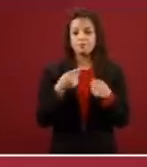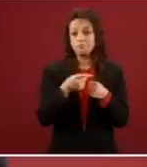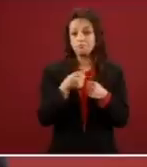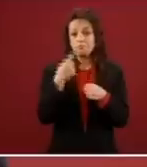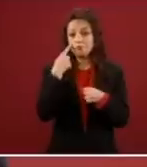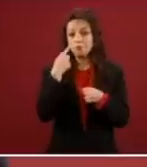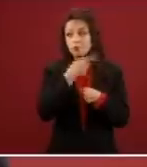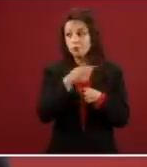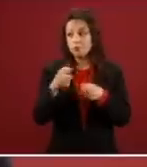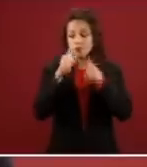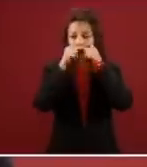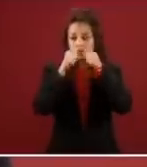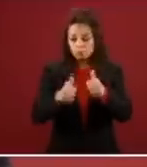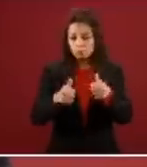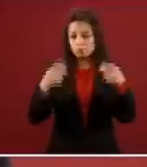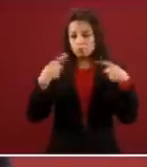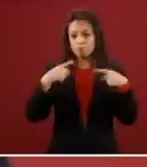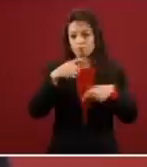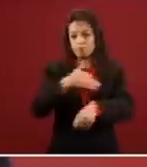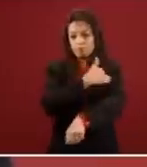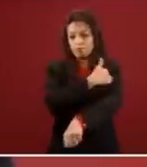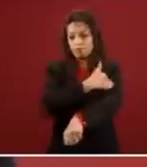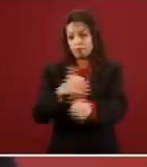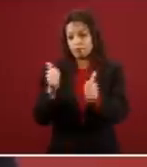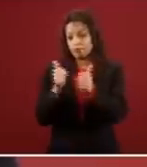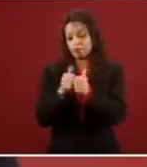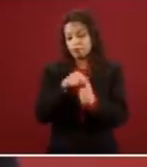de víctimas. No lo puedo hacer